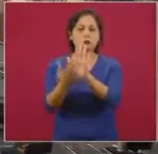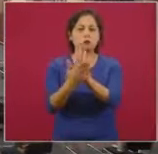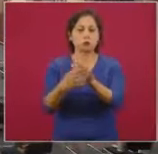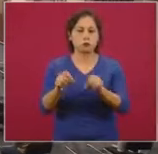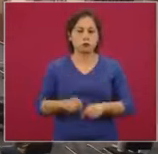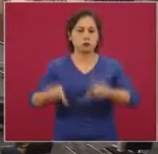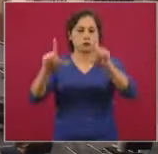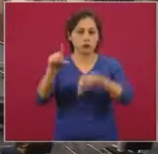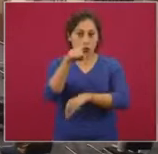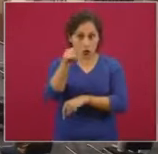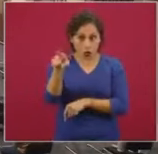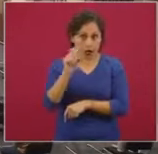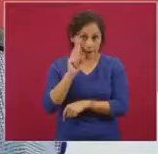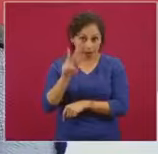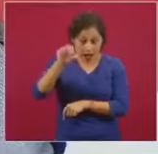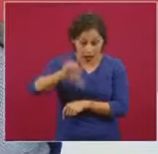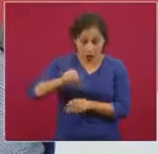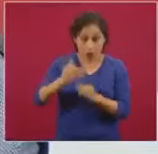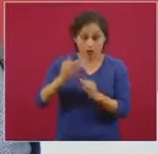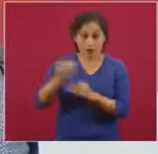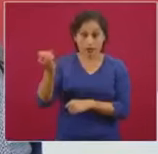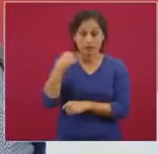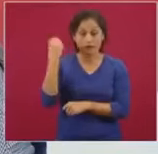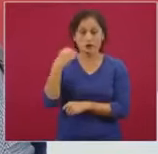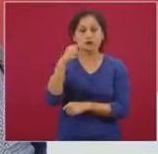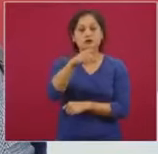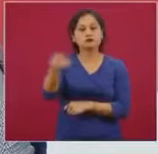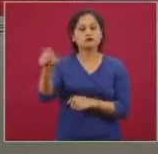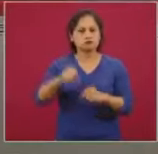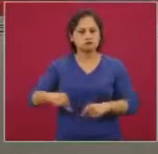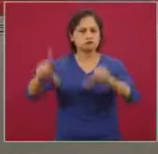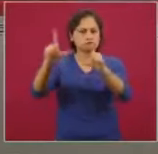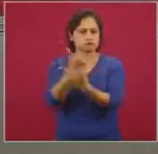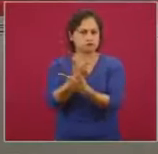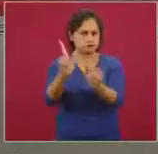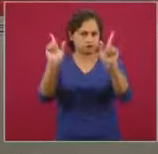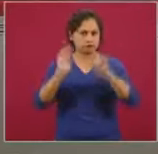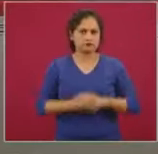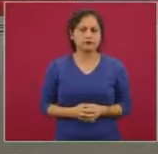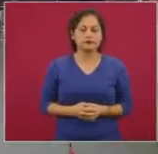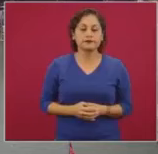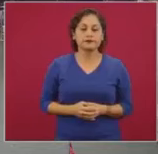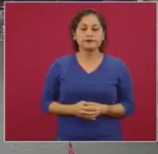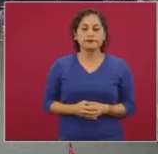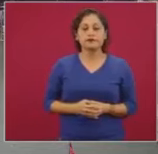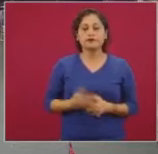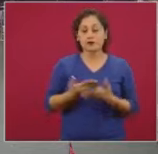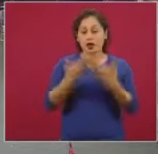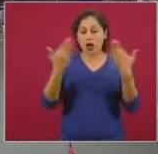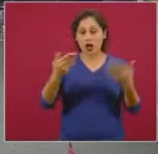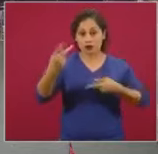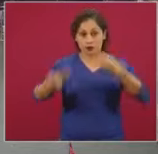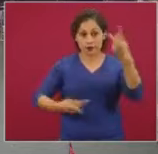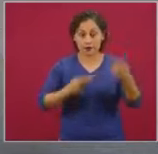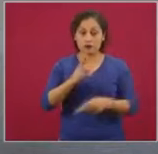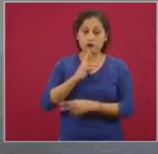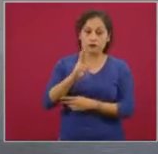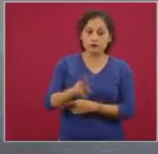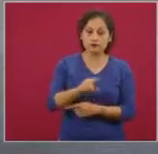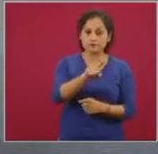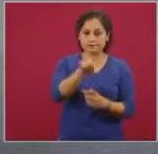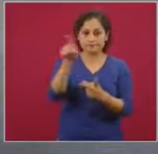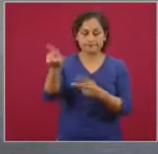noche la encuentran ustedes disponible para su análisis más a fondo. Pasamos entonces a preguntas y respuestas. A usted.